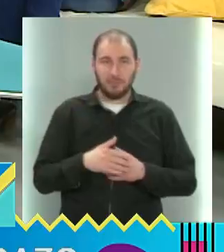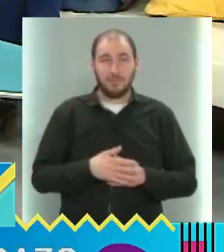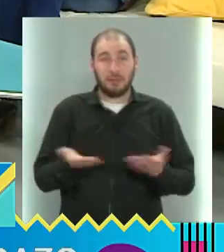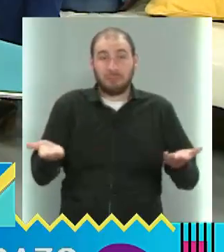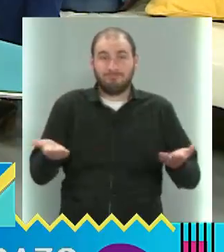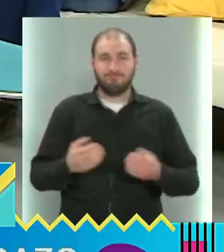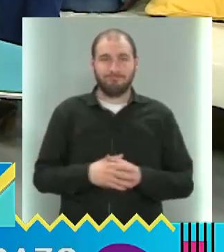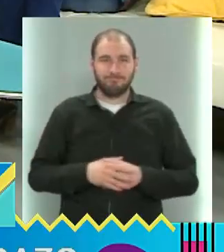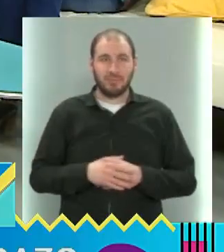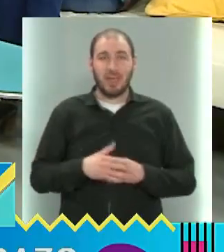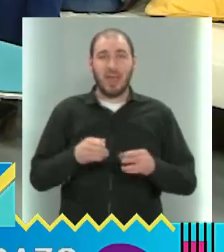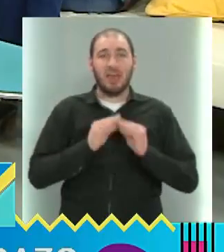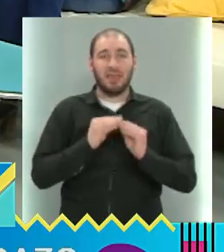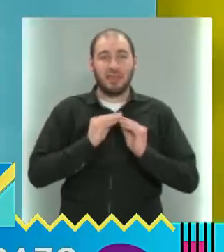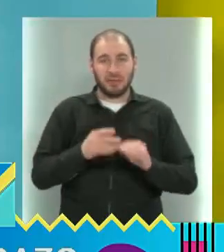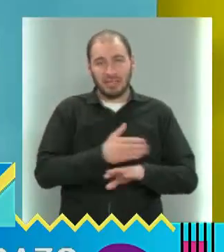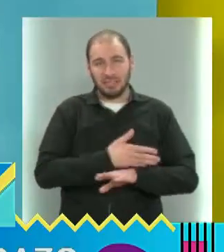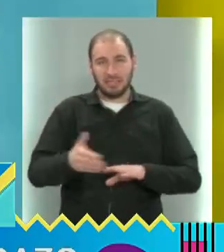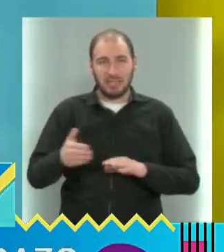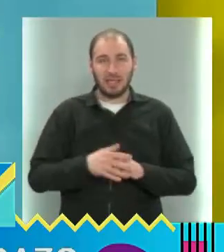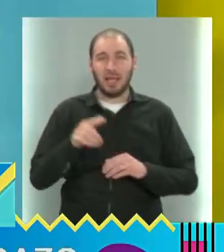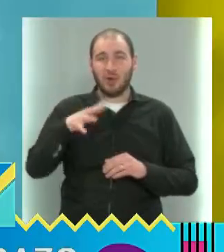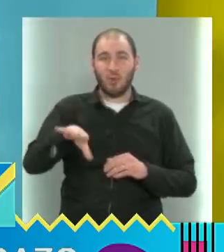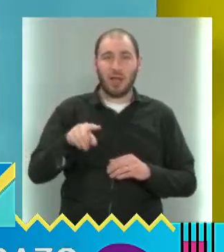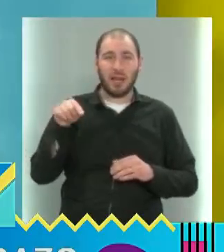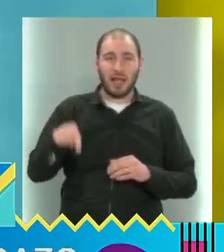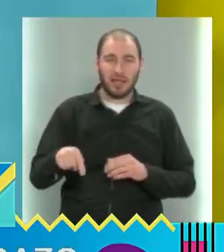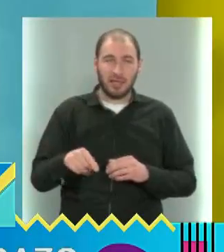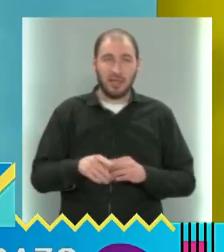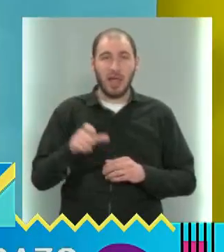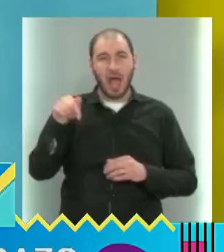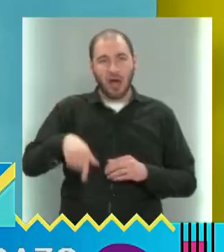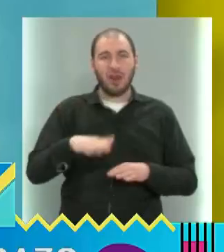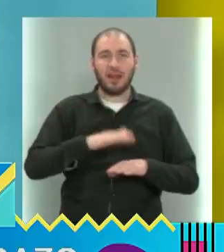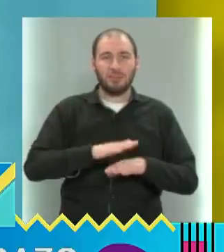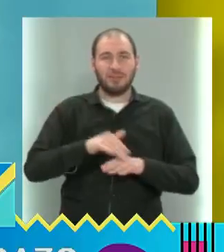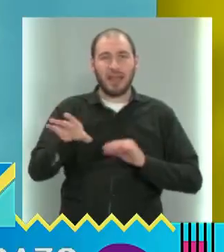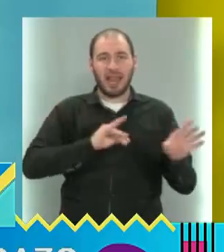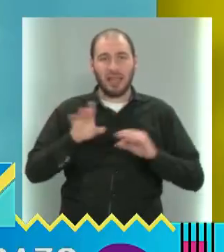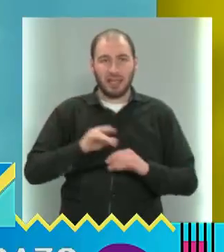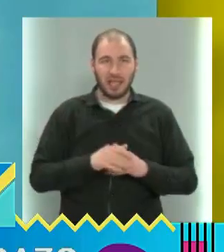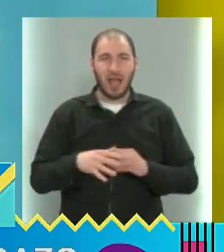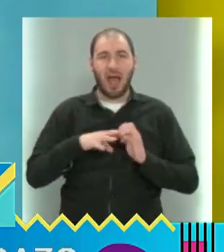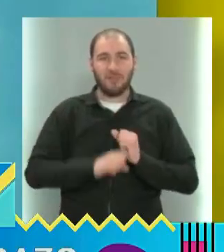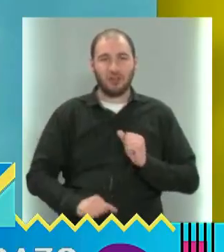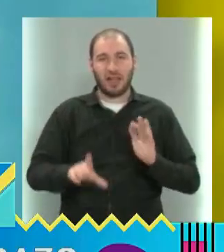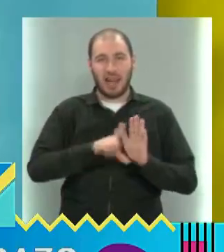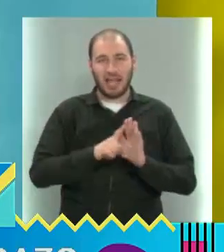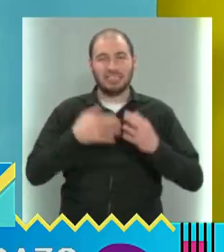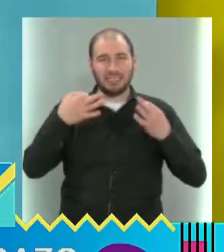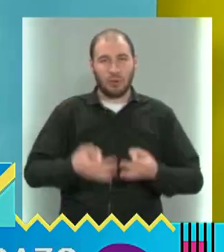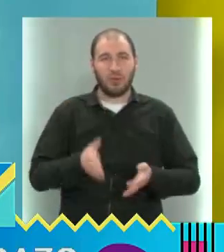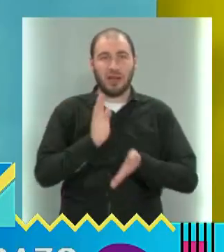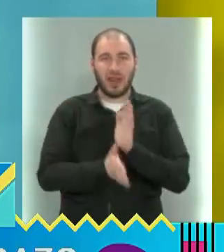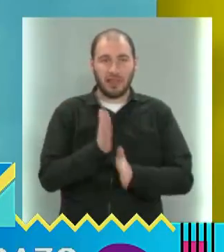Y bueno, el debate, por supuesto, continúa allí en quienes hoy tienen que elegir, ¿no?, por el aborto legal, seguro